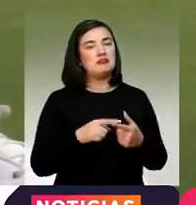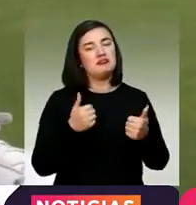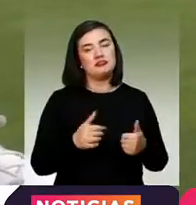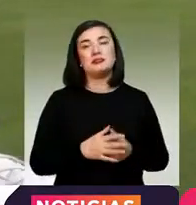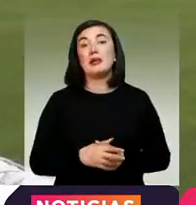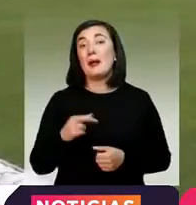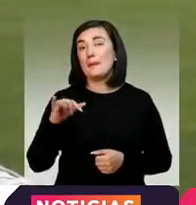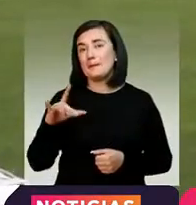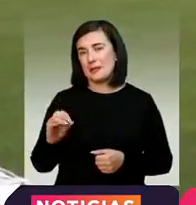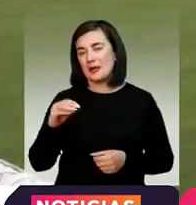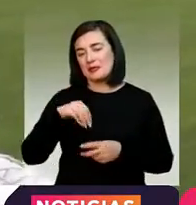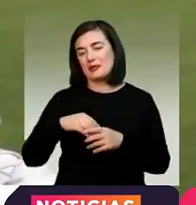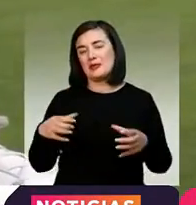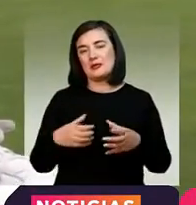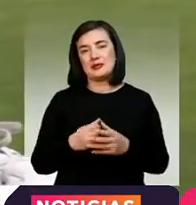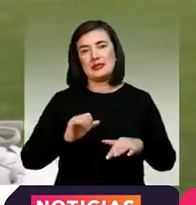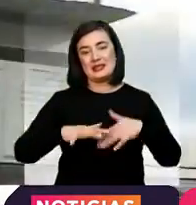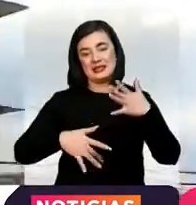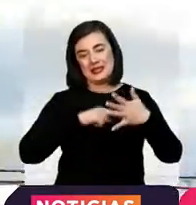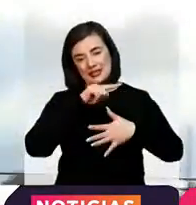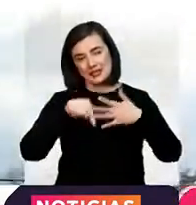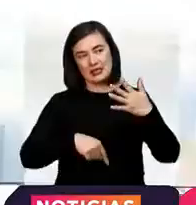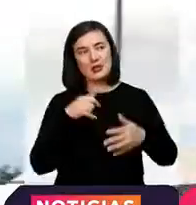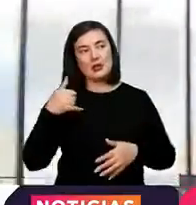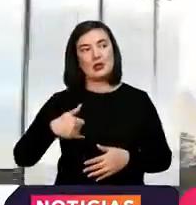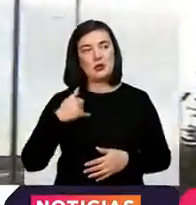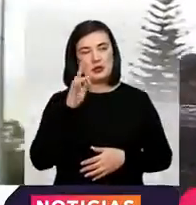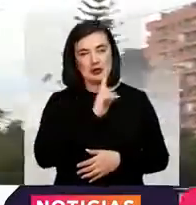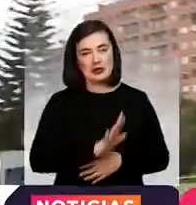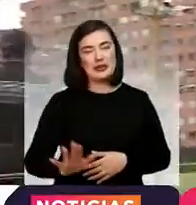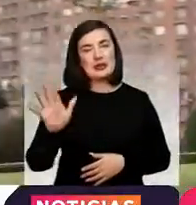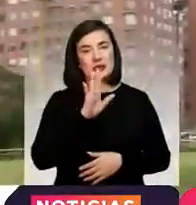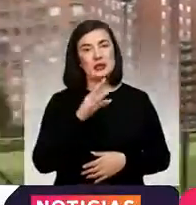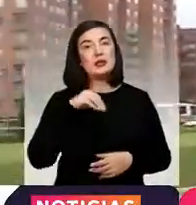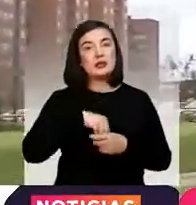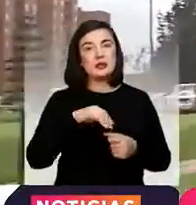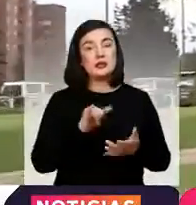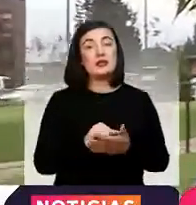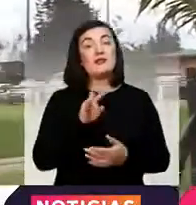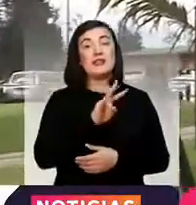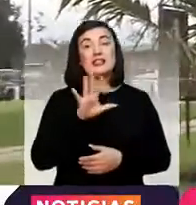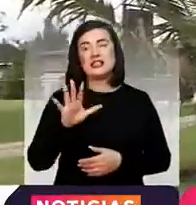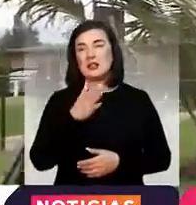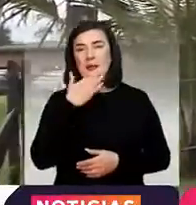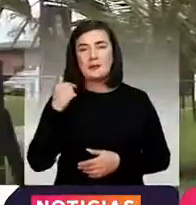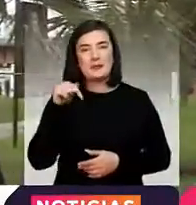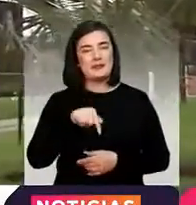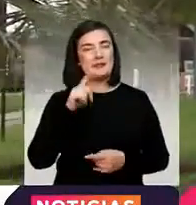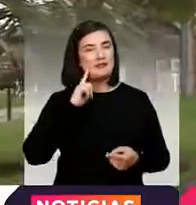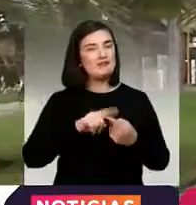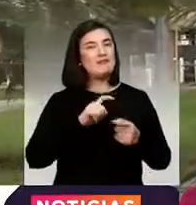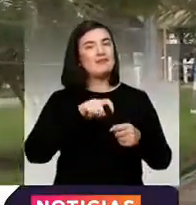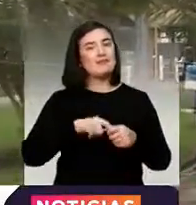hace parte del top 10 de los jugadores juveniles a nivel nacional y está entre los 25 mejores aficionados del país.